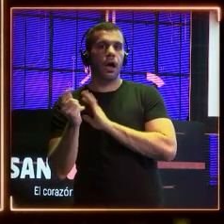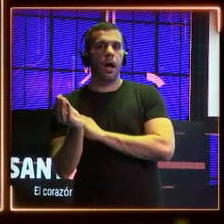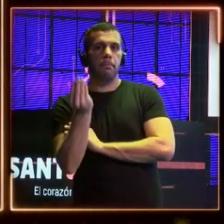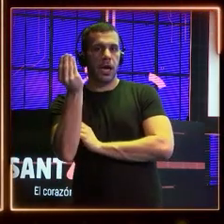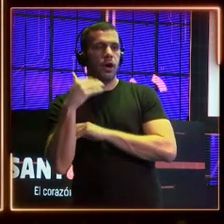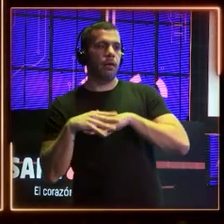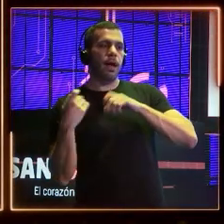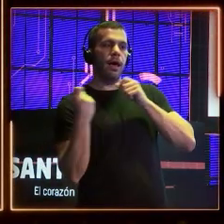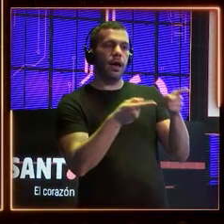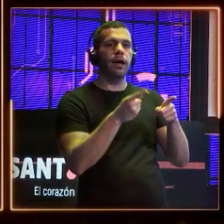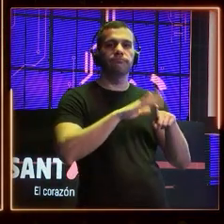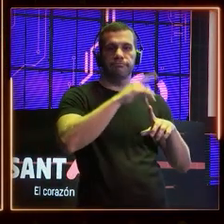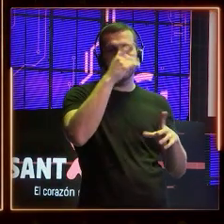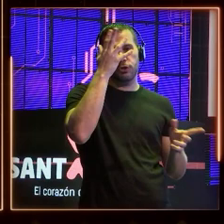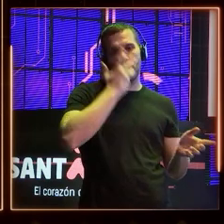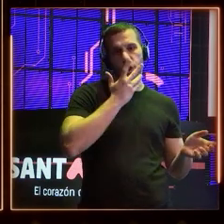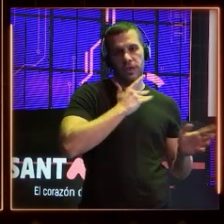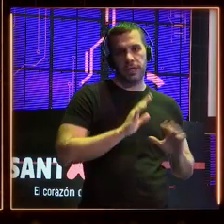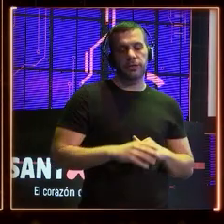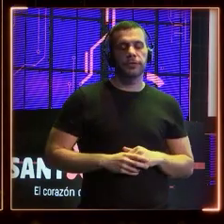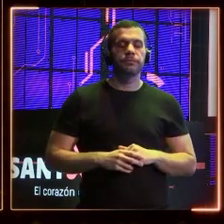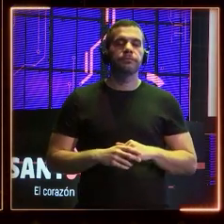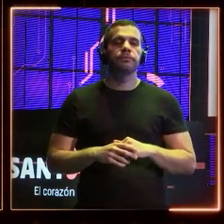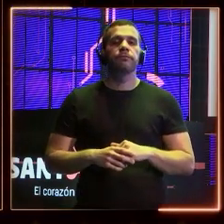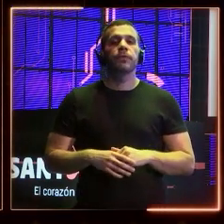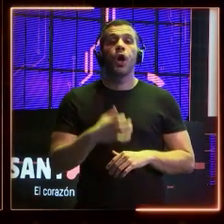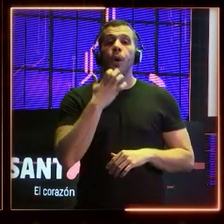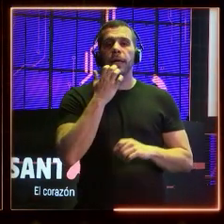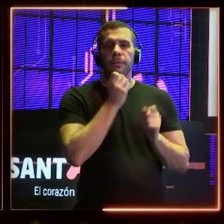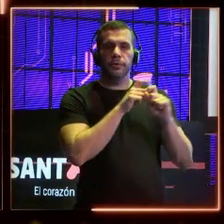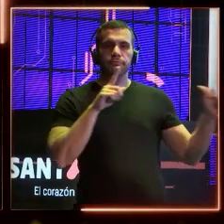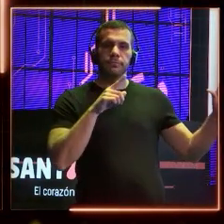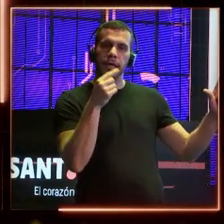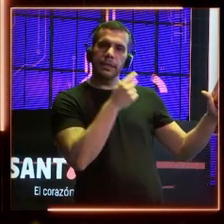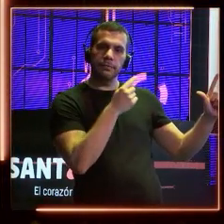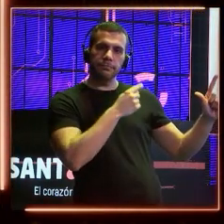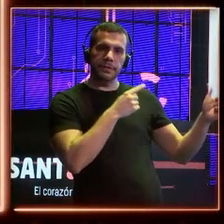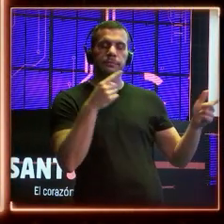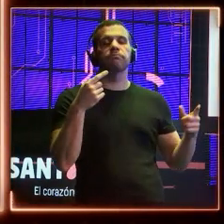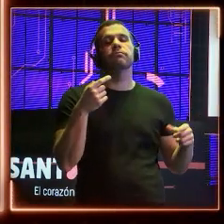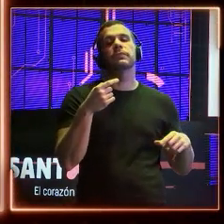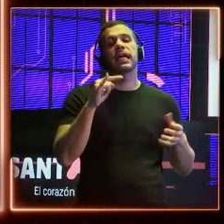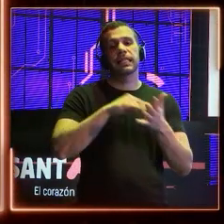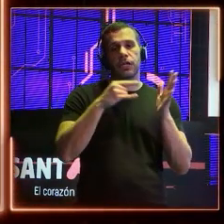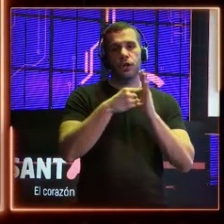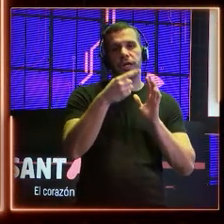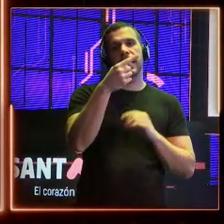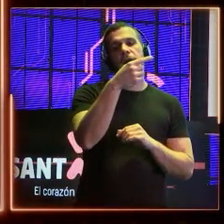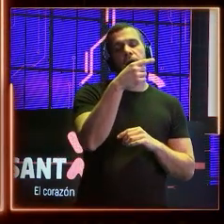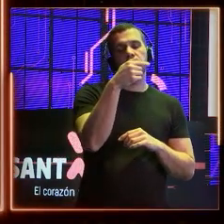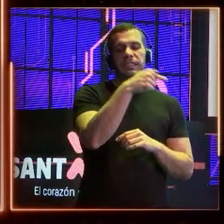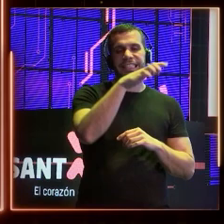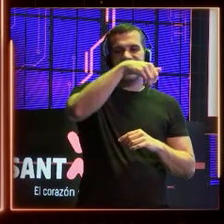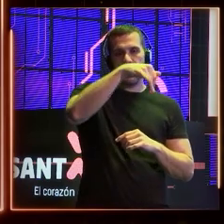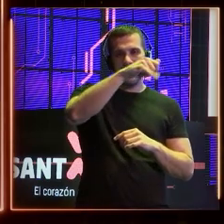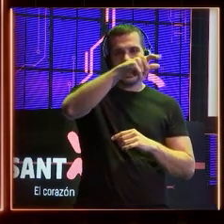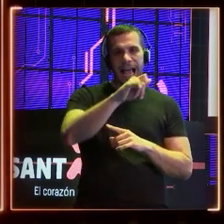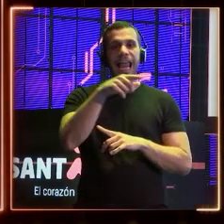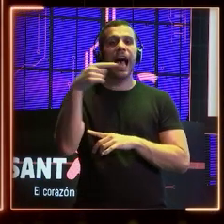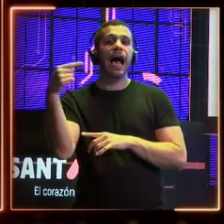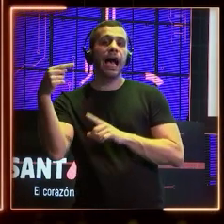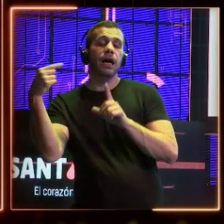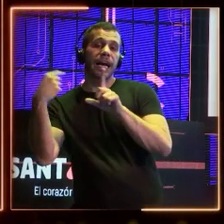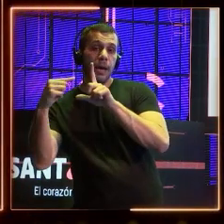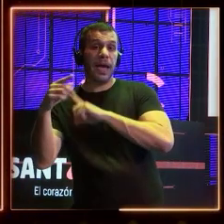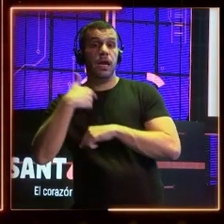conocimiento No y os pongo un par de ejemplos esto es una pantalla de la tecnología gemini aplicado a Gmail en el que tú le puedes decir escríbeme un